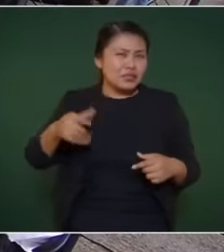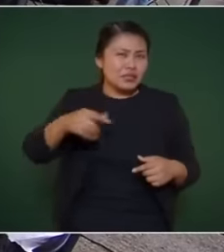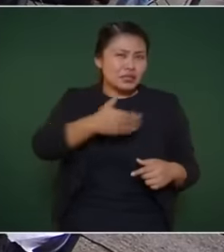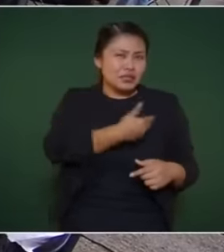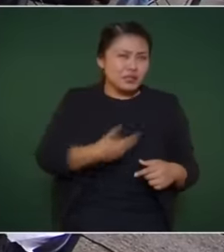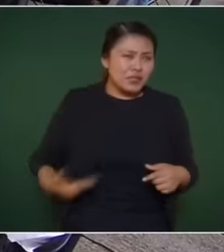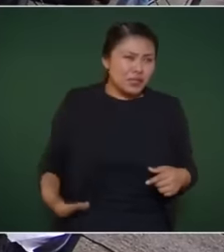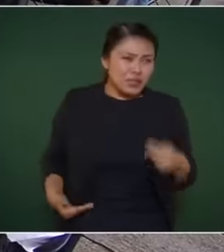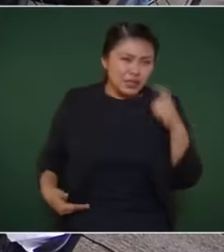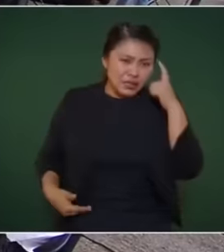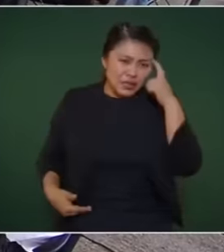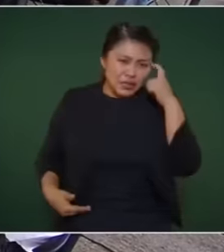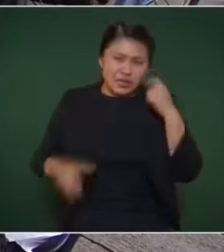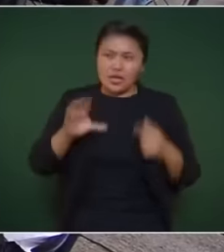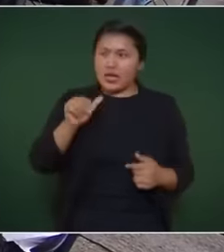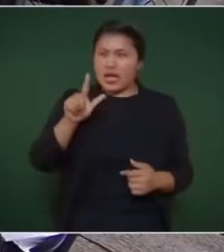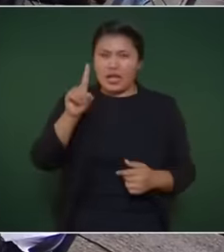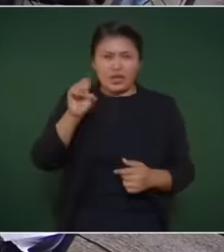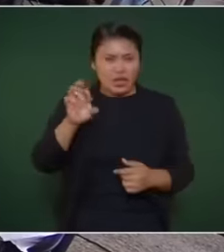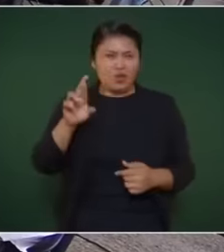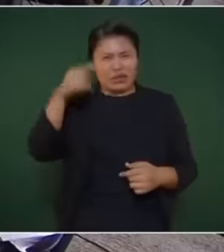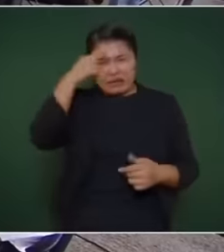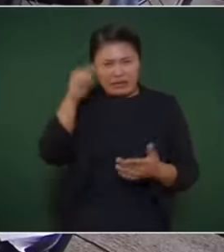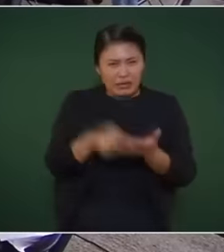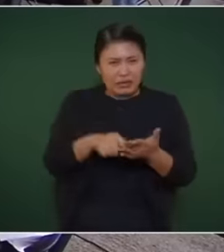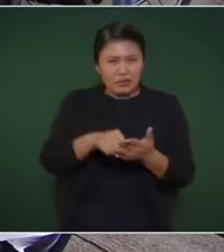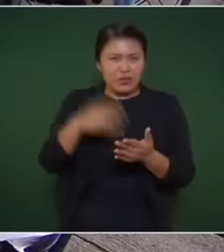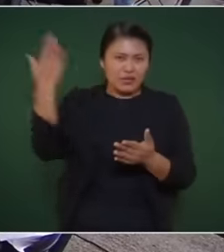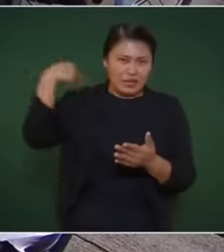dos. ¿Y por qué no habla fuerte?